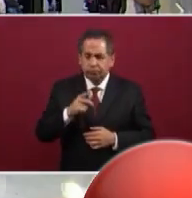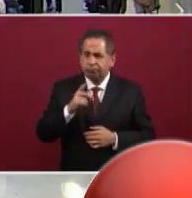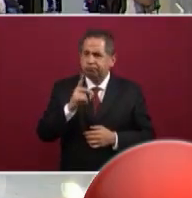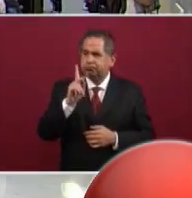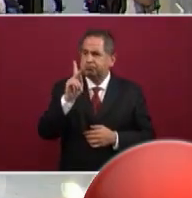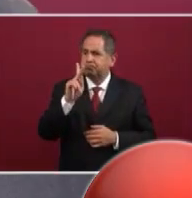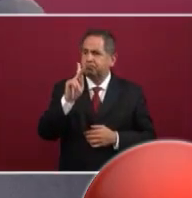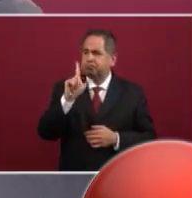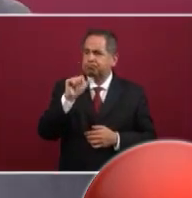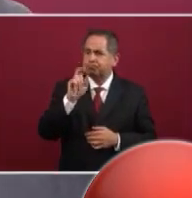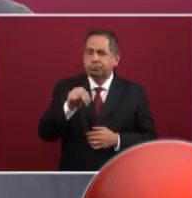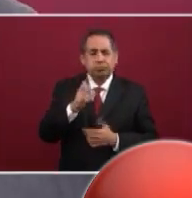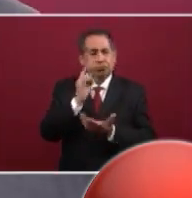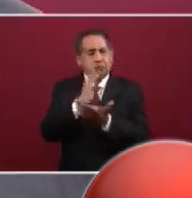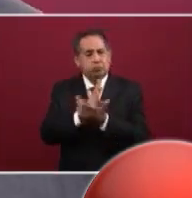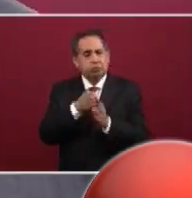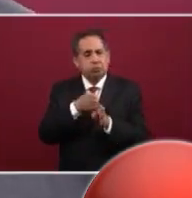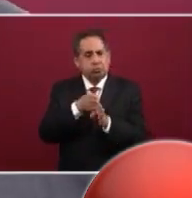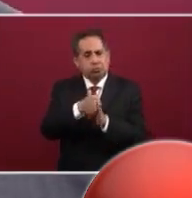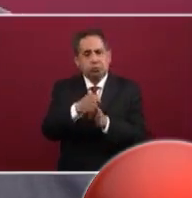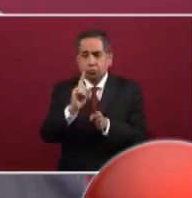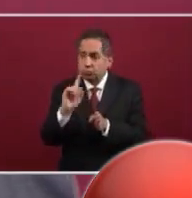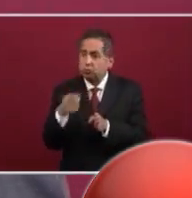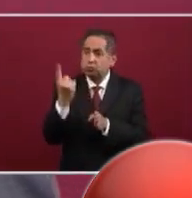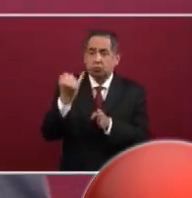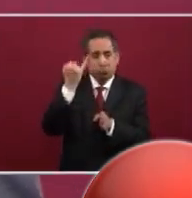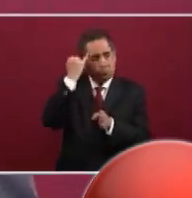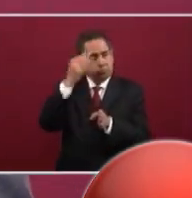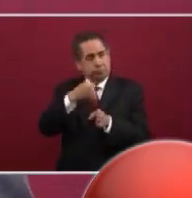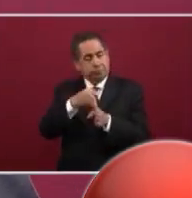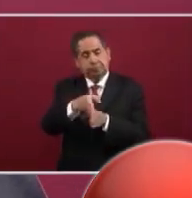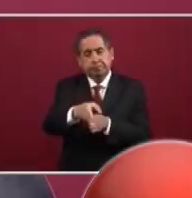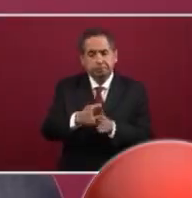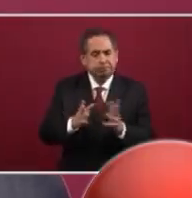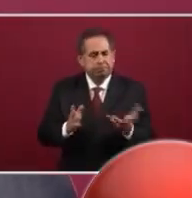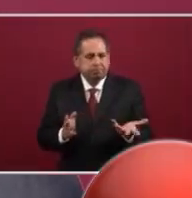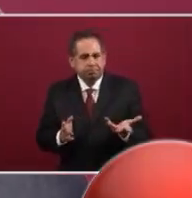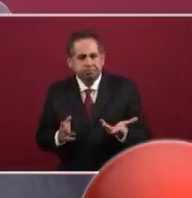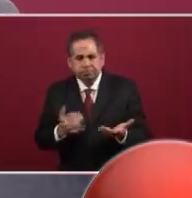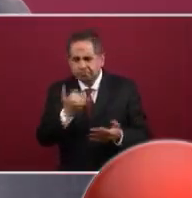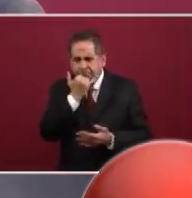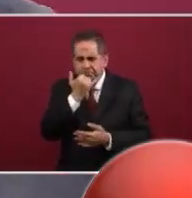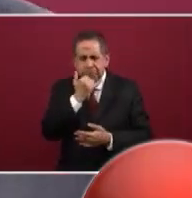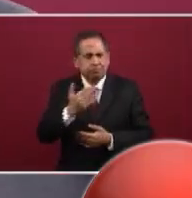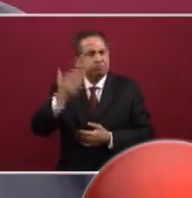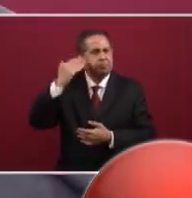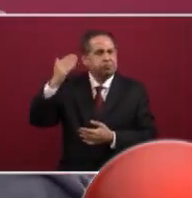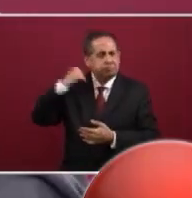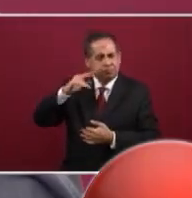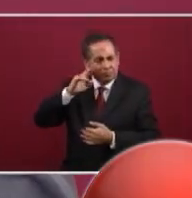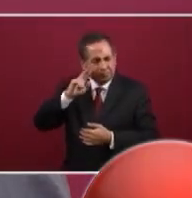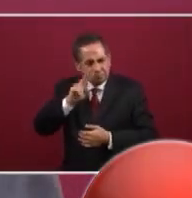menos si en los hechos ha demostrado